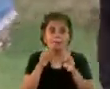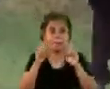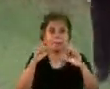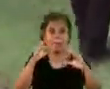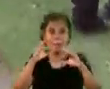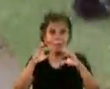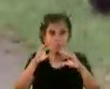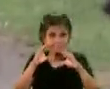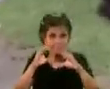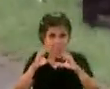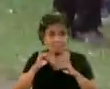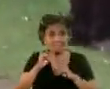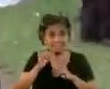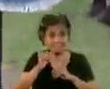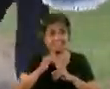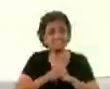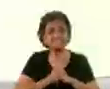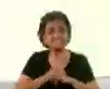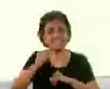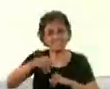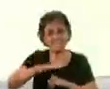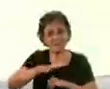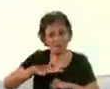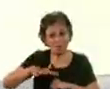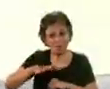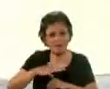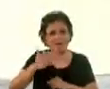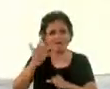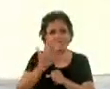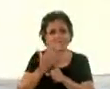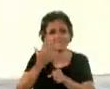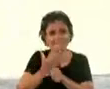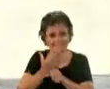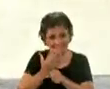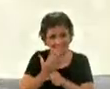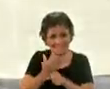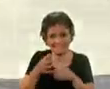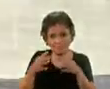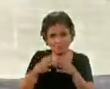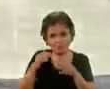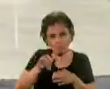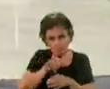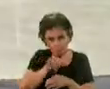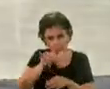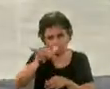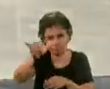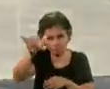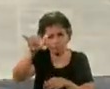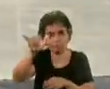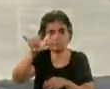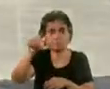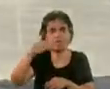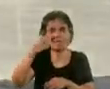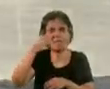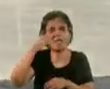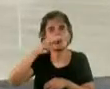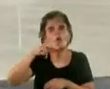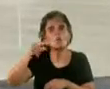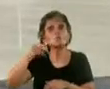visitantes. Exactamente, recuerden aquí que en la Quinta Brigada Aérea tenemos un museo histórico. Ese museo histórico hoy por hoy cuenta